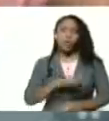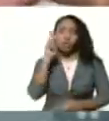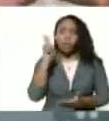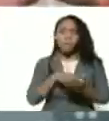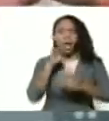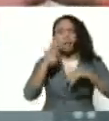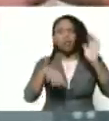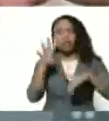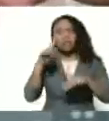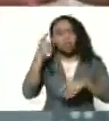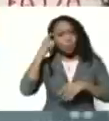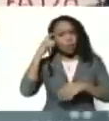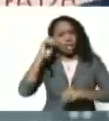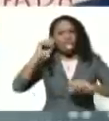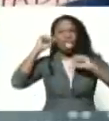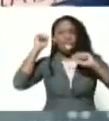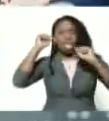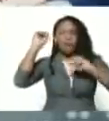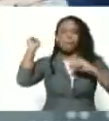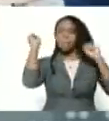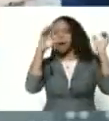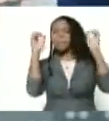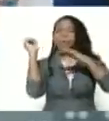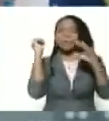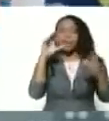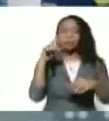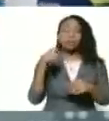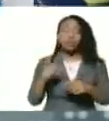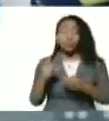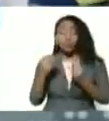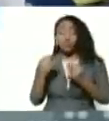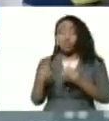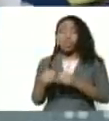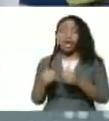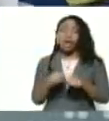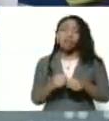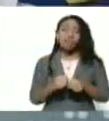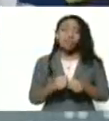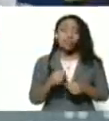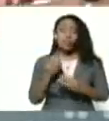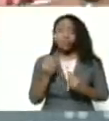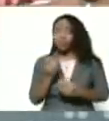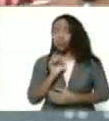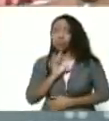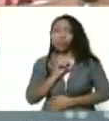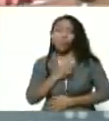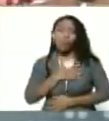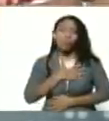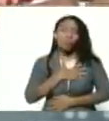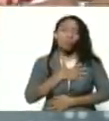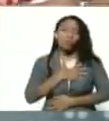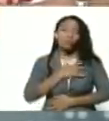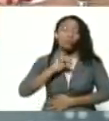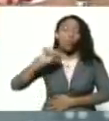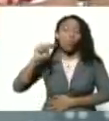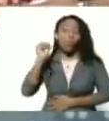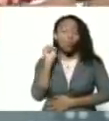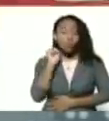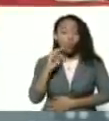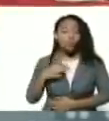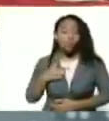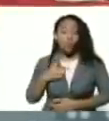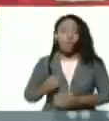2014, recuerden la guarimba, cuánto daño hizo. ¡Cuánto dolor! Y ya cuando en junio yo fundé la gran